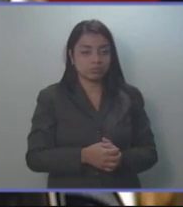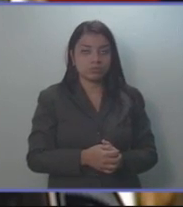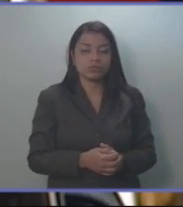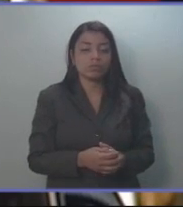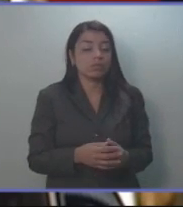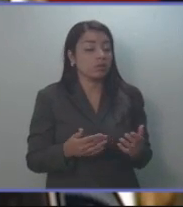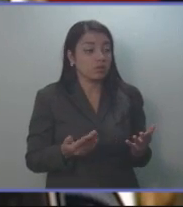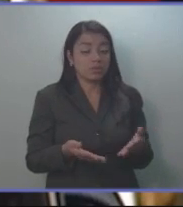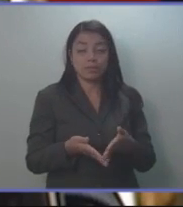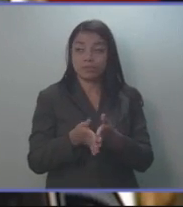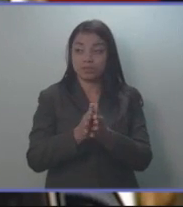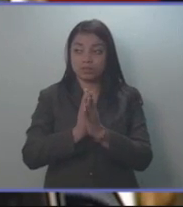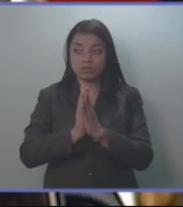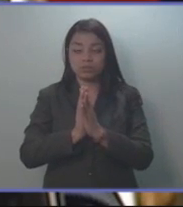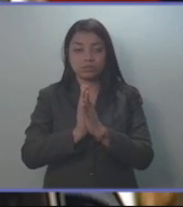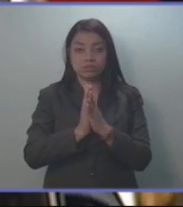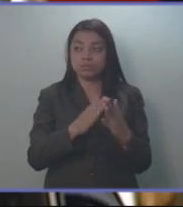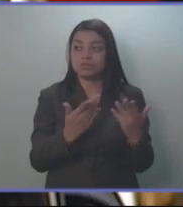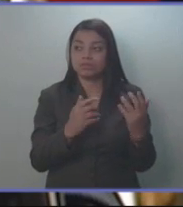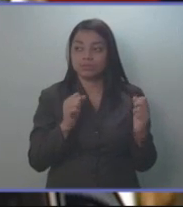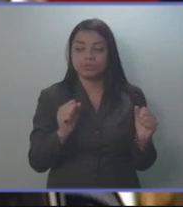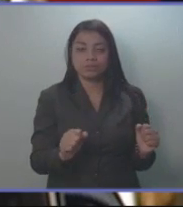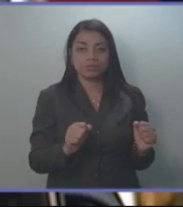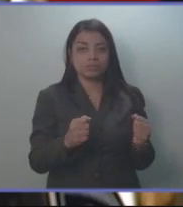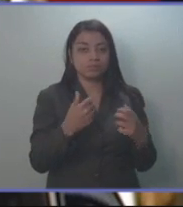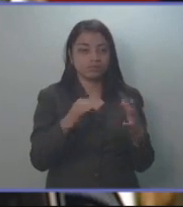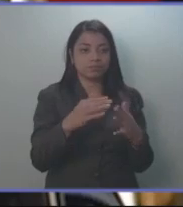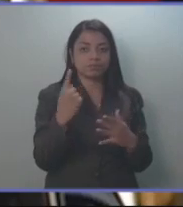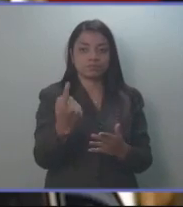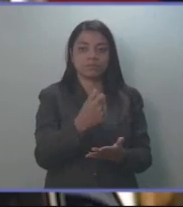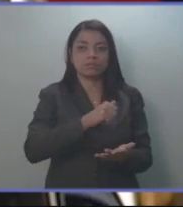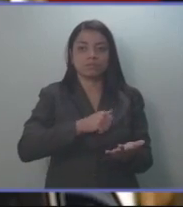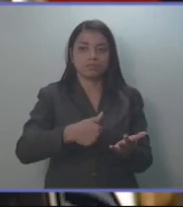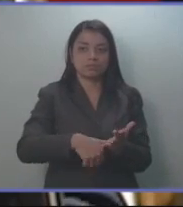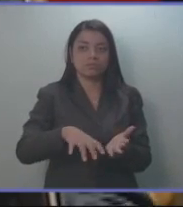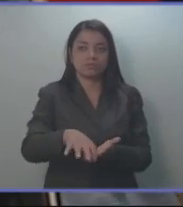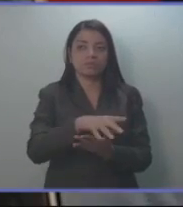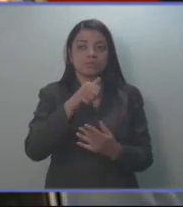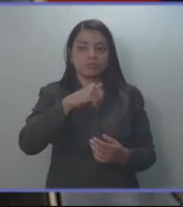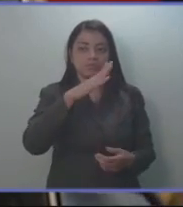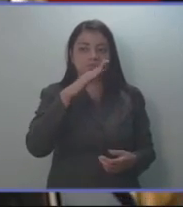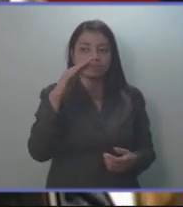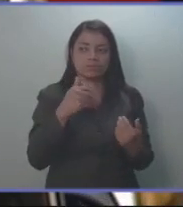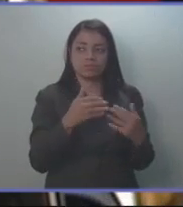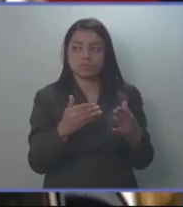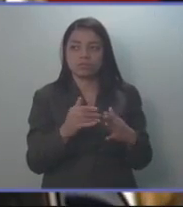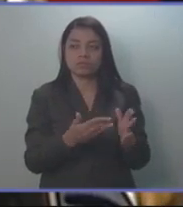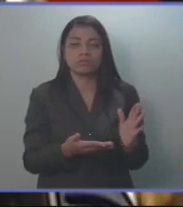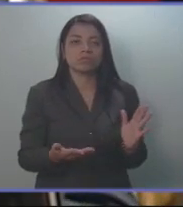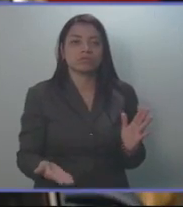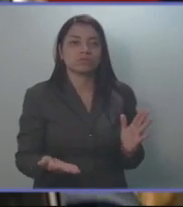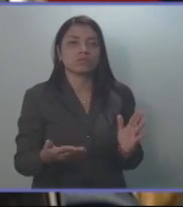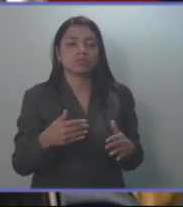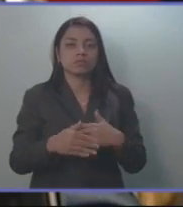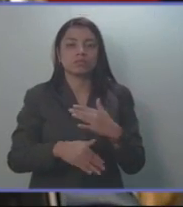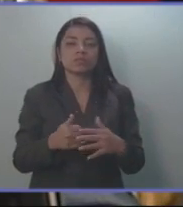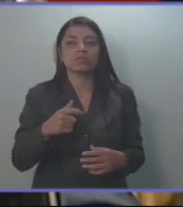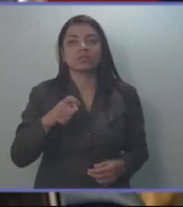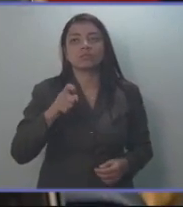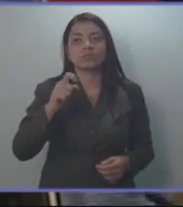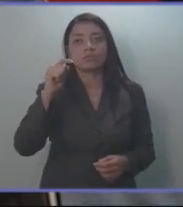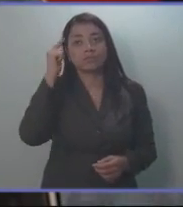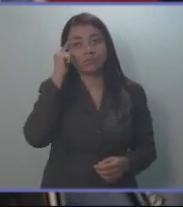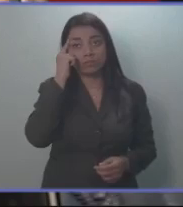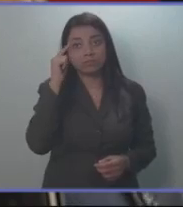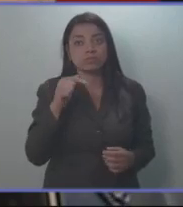Una solicitud precisamente de todos los alcaldes del país, de las diferentes corrientes de pensamiento,